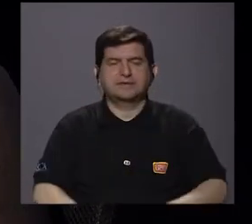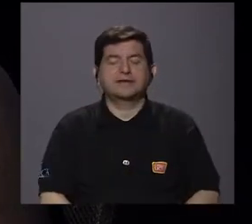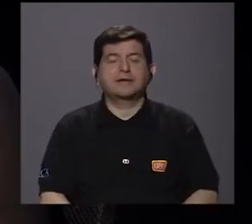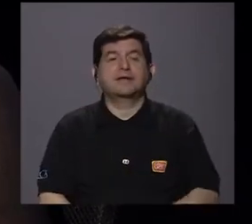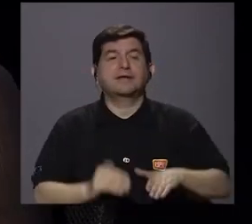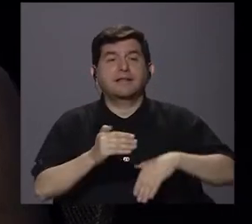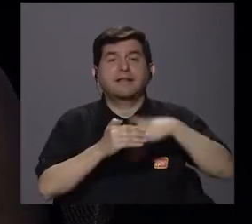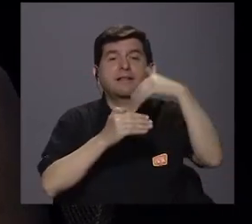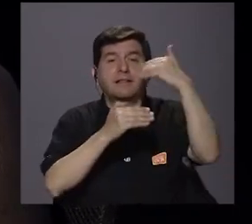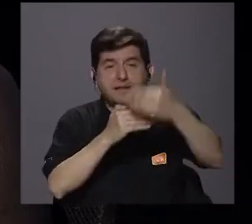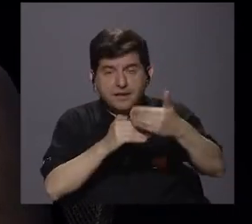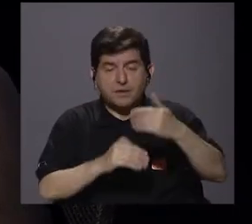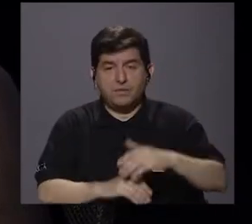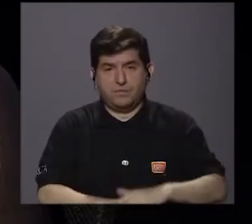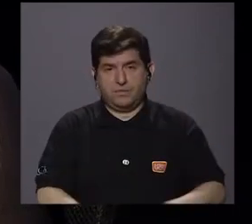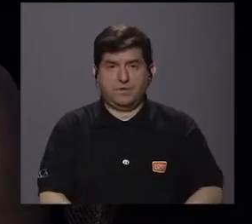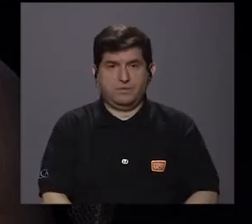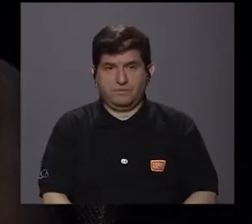posteriormente me